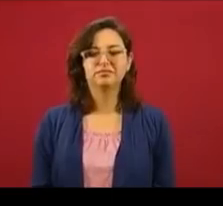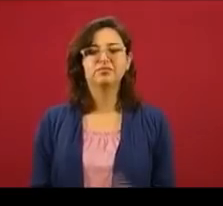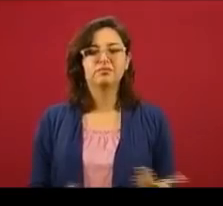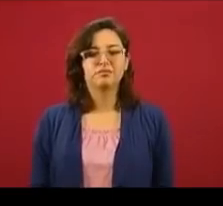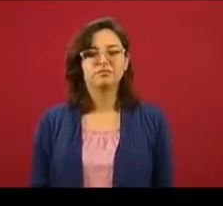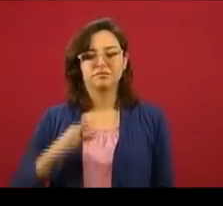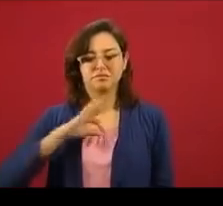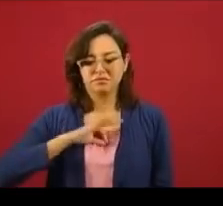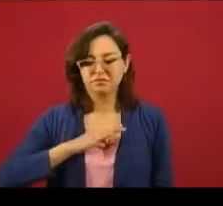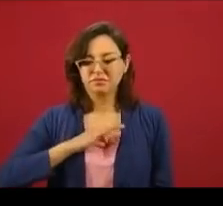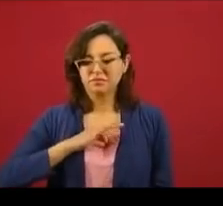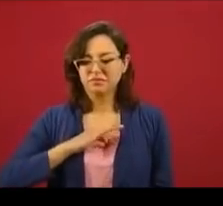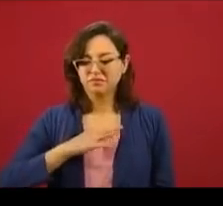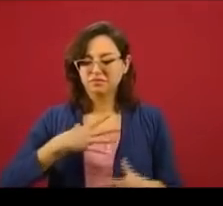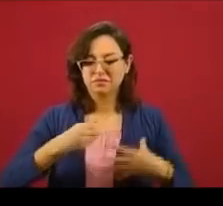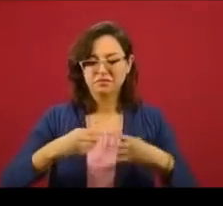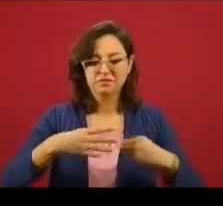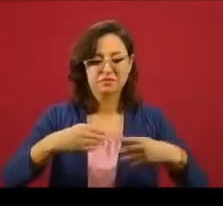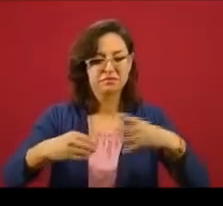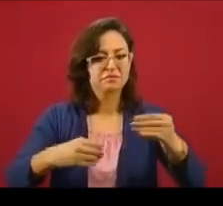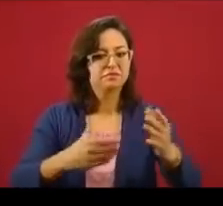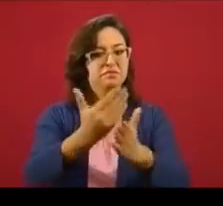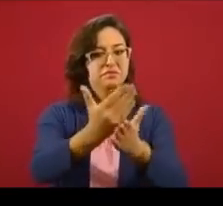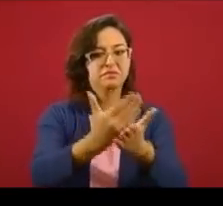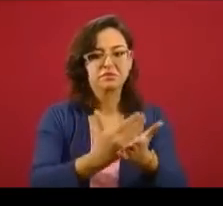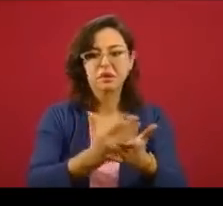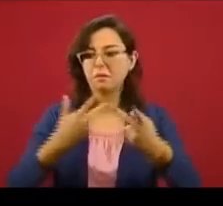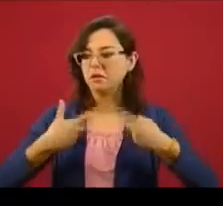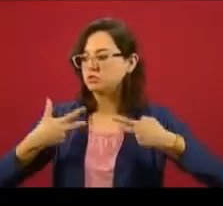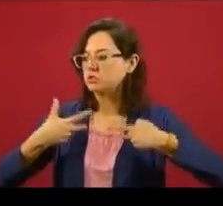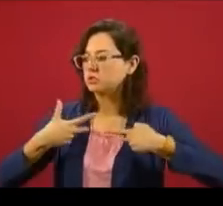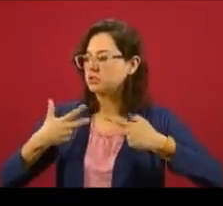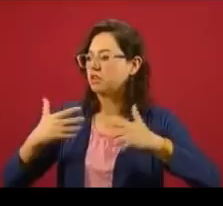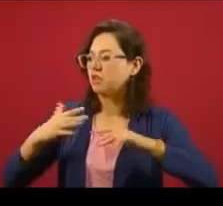bajara la movilidad. Lo que está pasando,